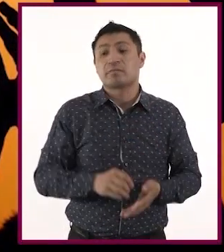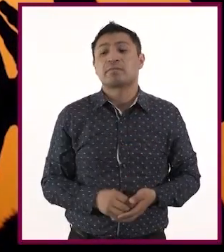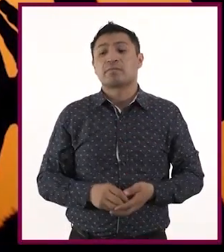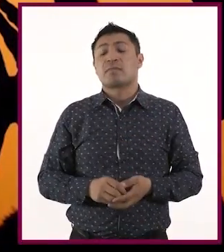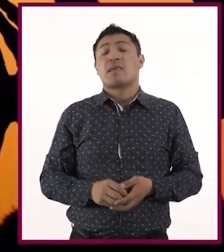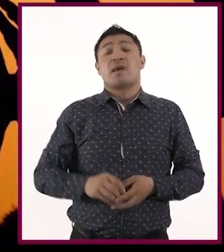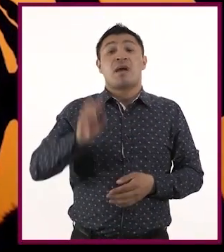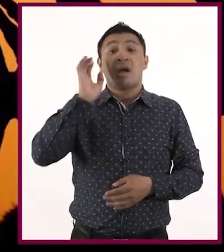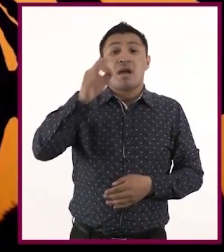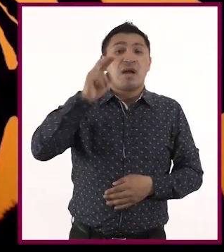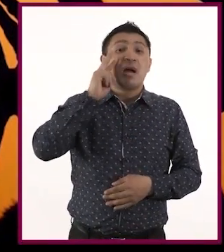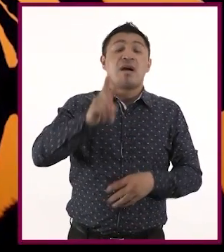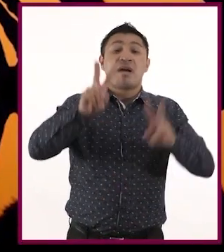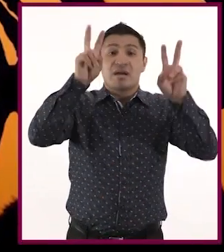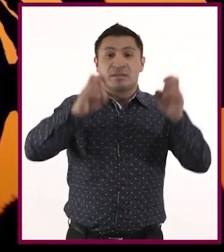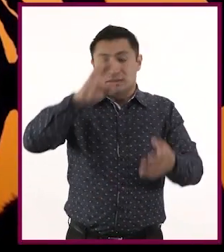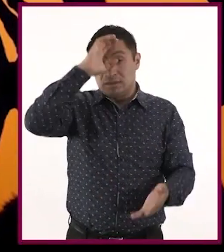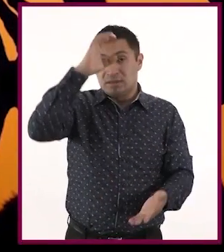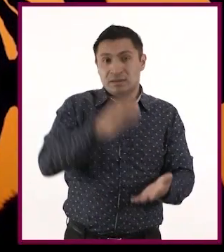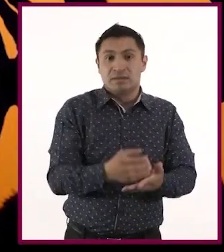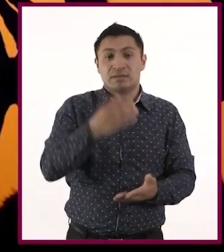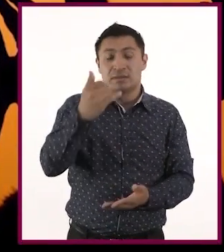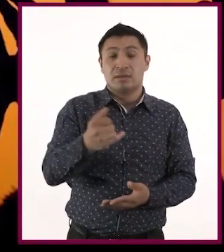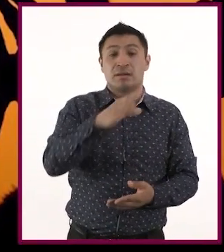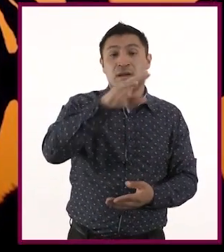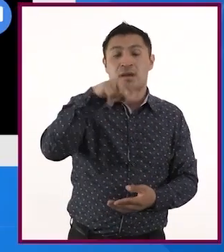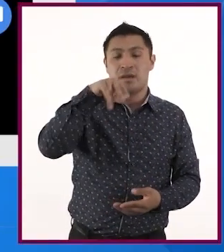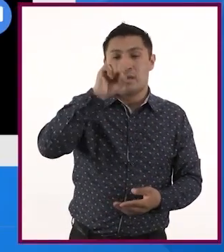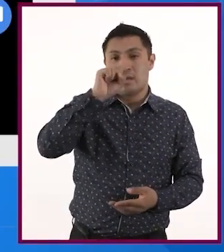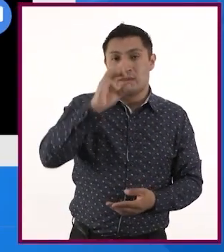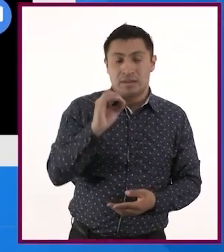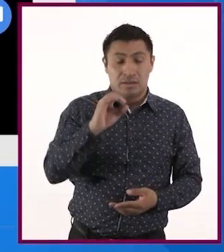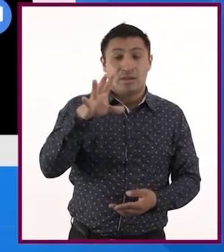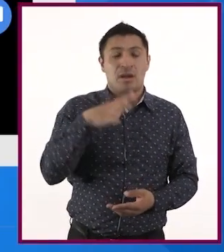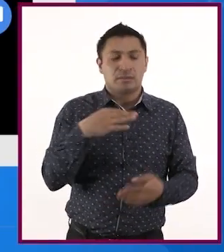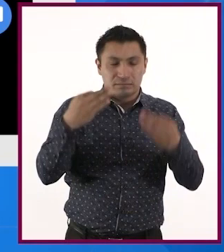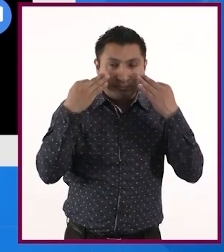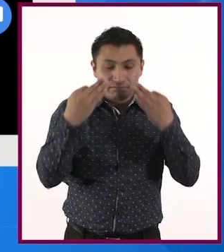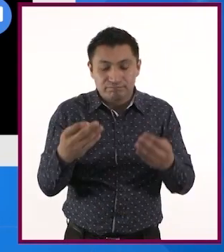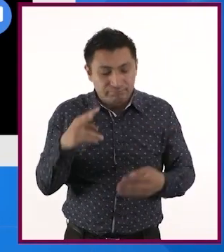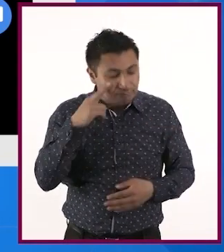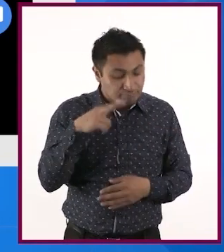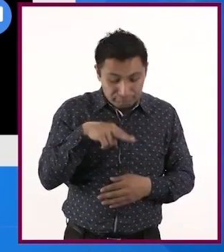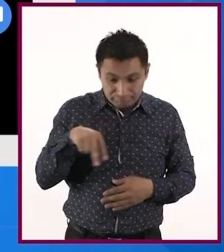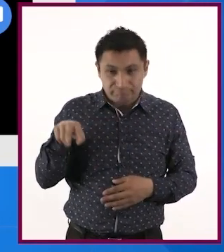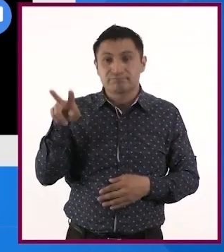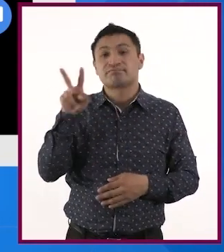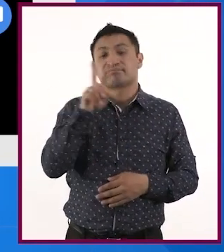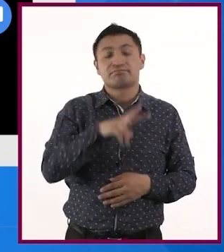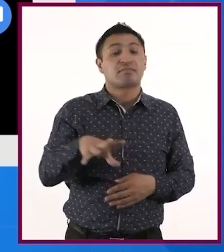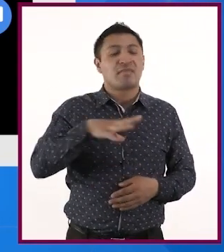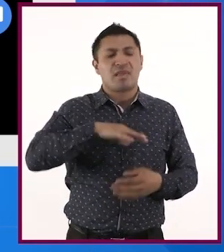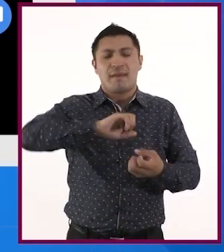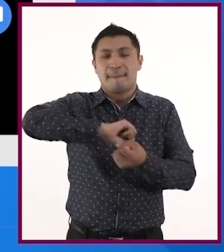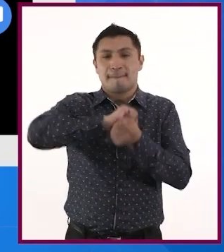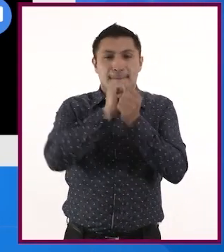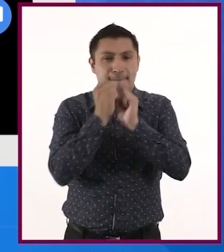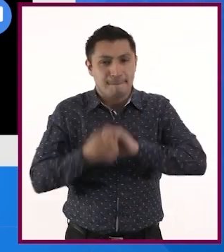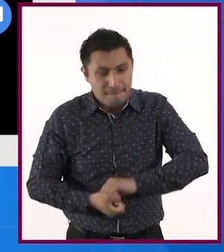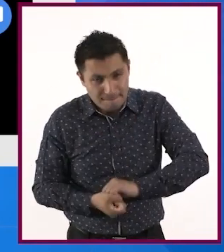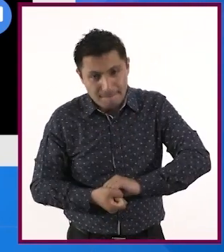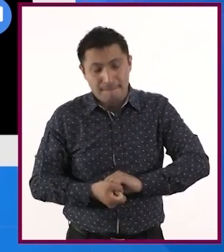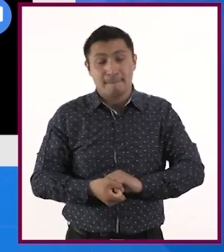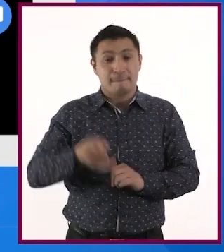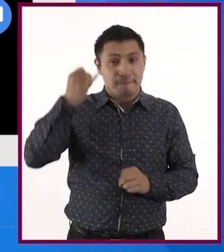Cuando vemos el tema de los católicos y el censo, vemos que hay una transformación del